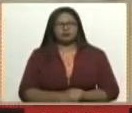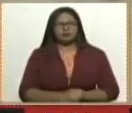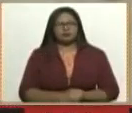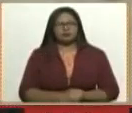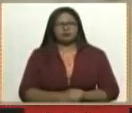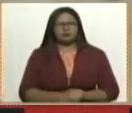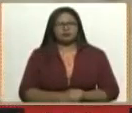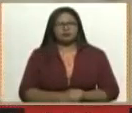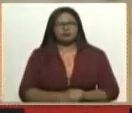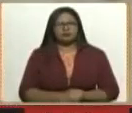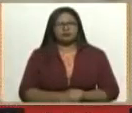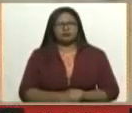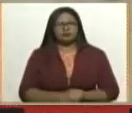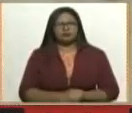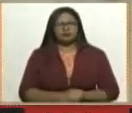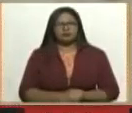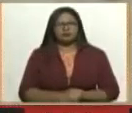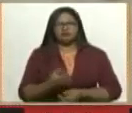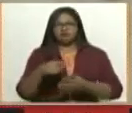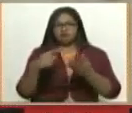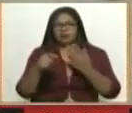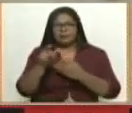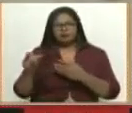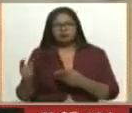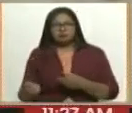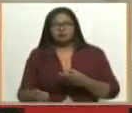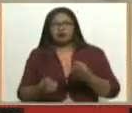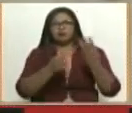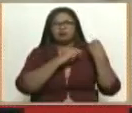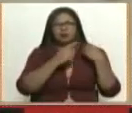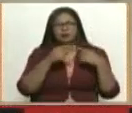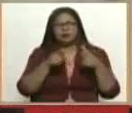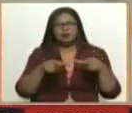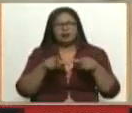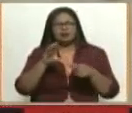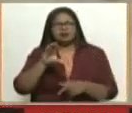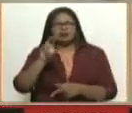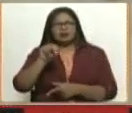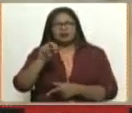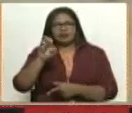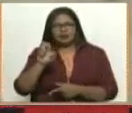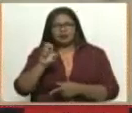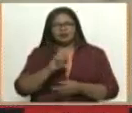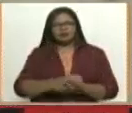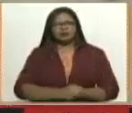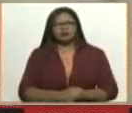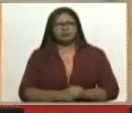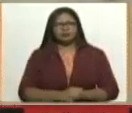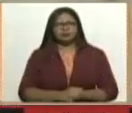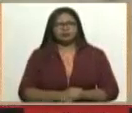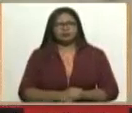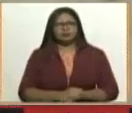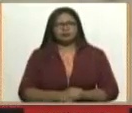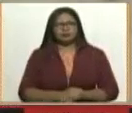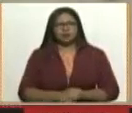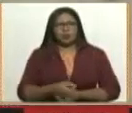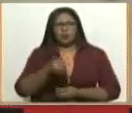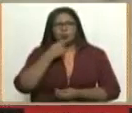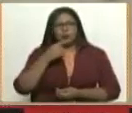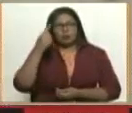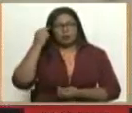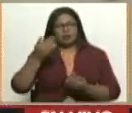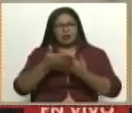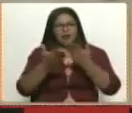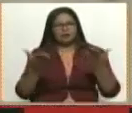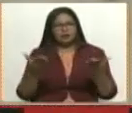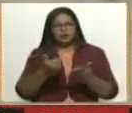Vizcaíno, Saúl Bernal, Rafael Chacón y Francisco Garcés. Muy buenos días a